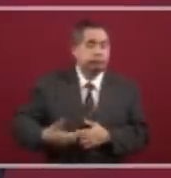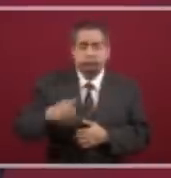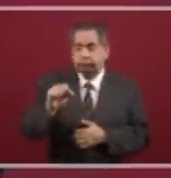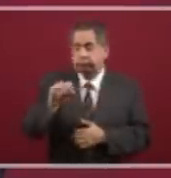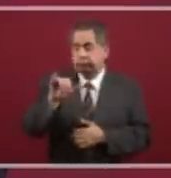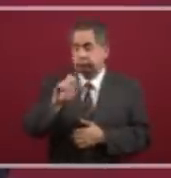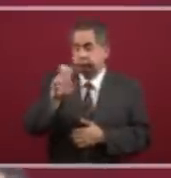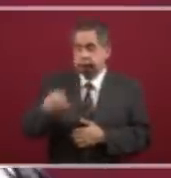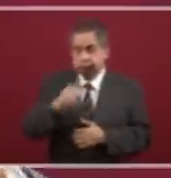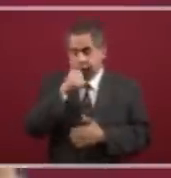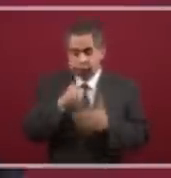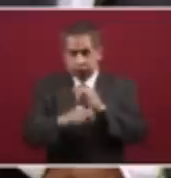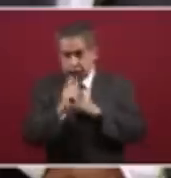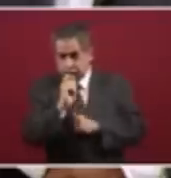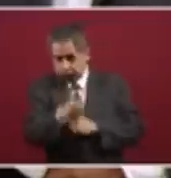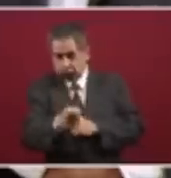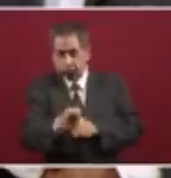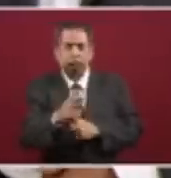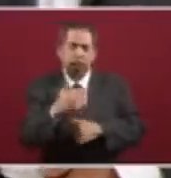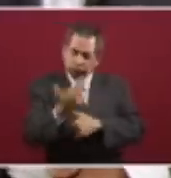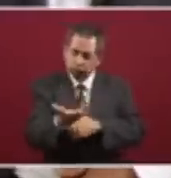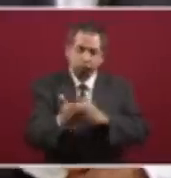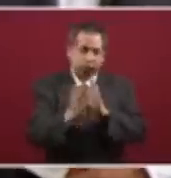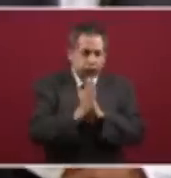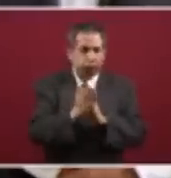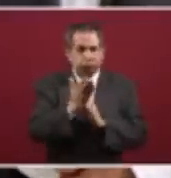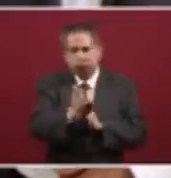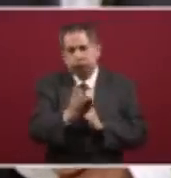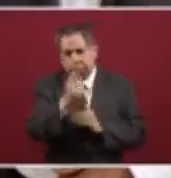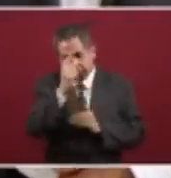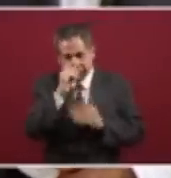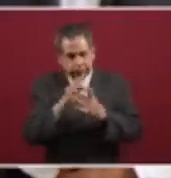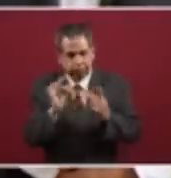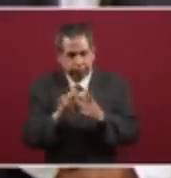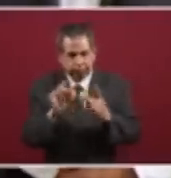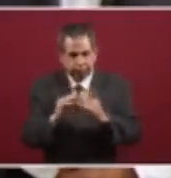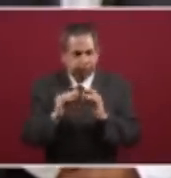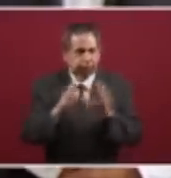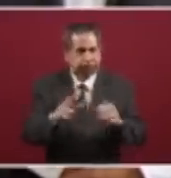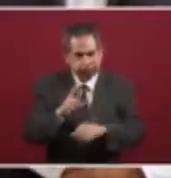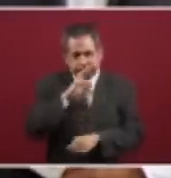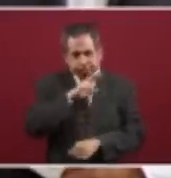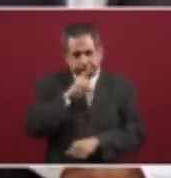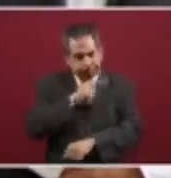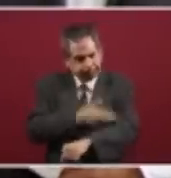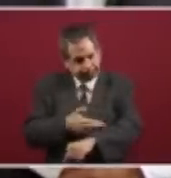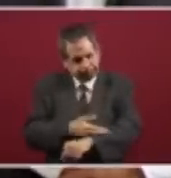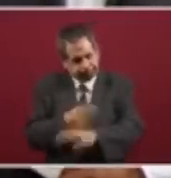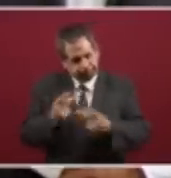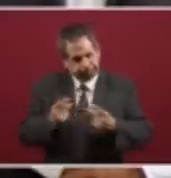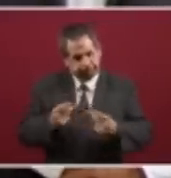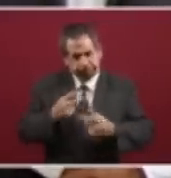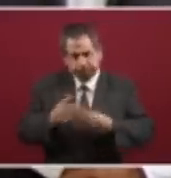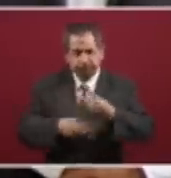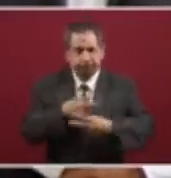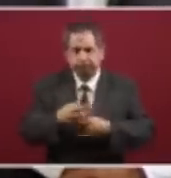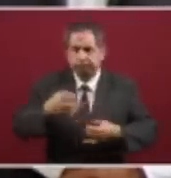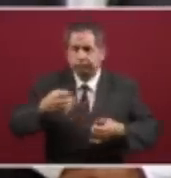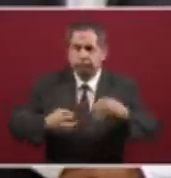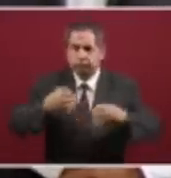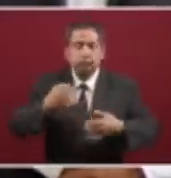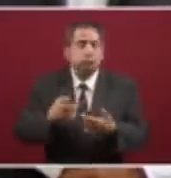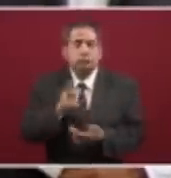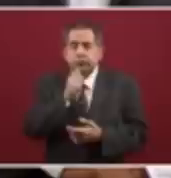justicia la nación justamente para pedir que se agilizarán este tipo de juicios aunque no